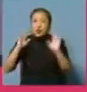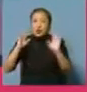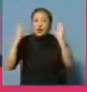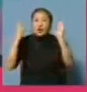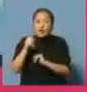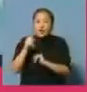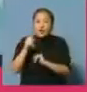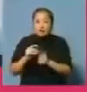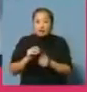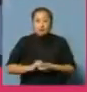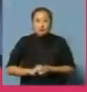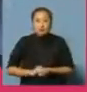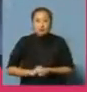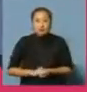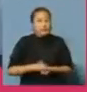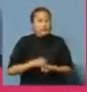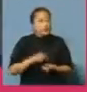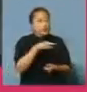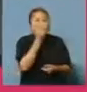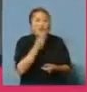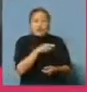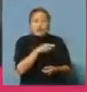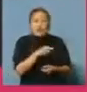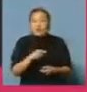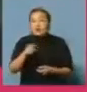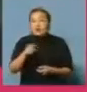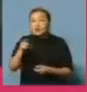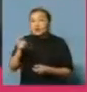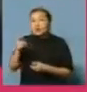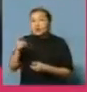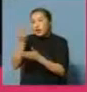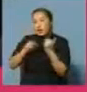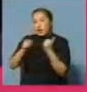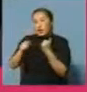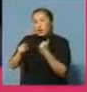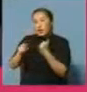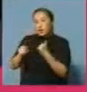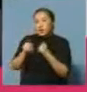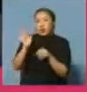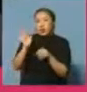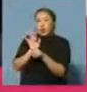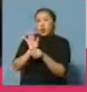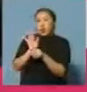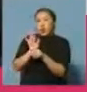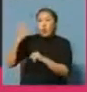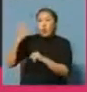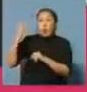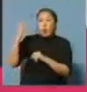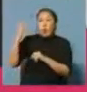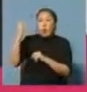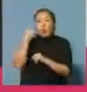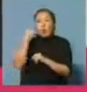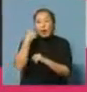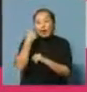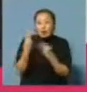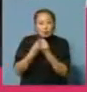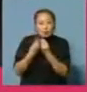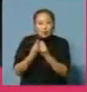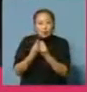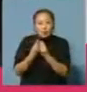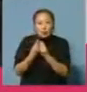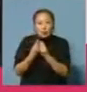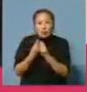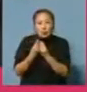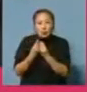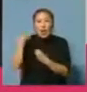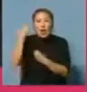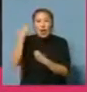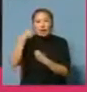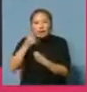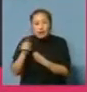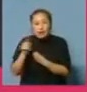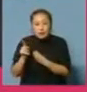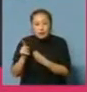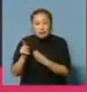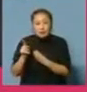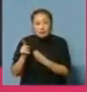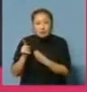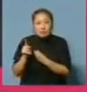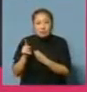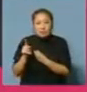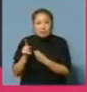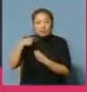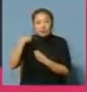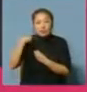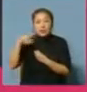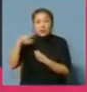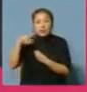unos árboles del bosque. ¿Vos? ¿Qué estás dibujando? Yo estoy dibujando así como el paraíso, así, pero con un animal.